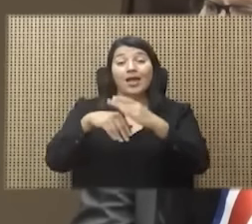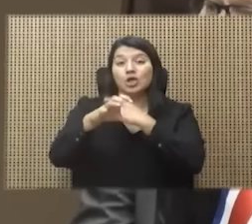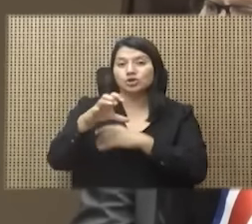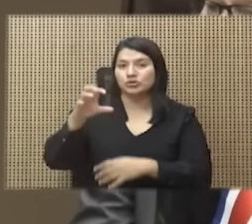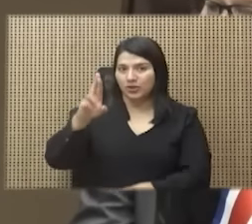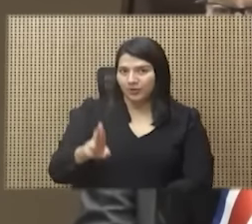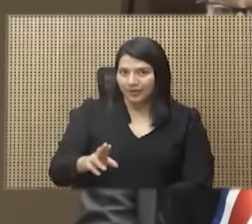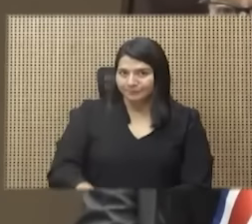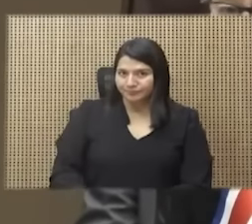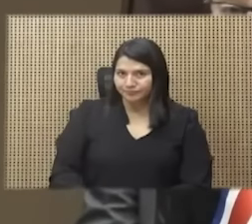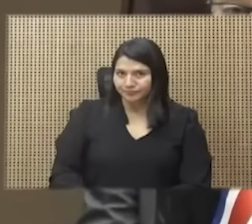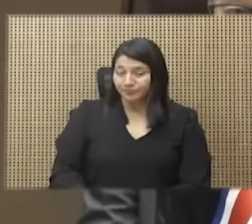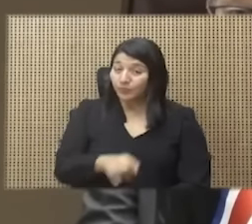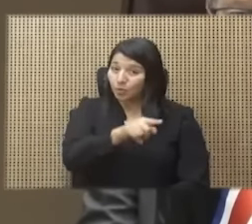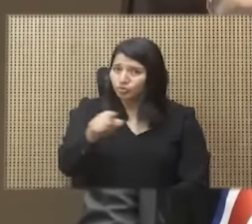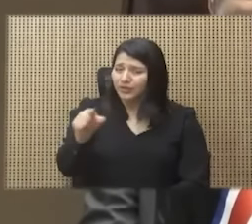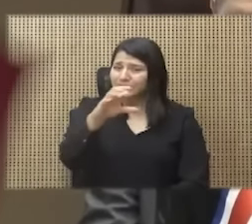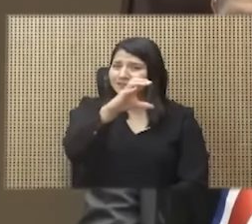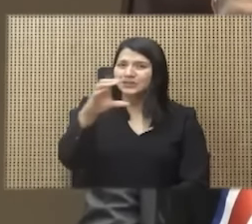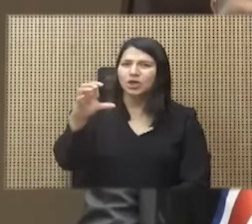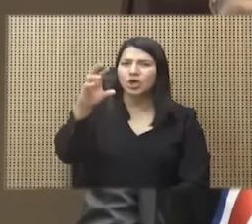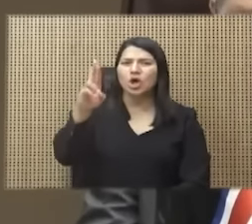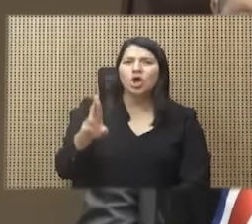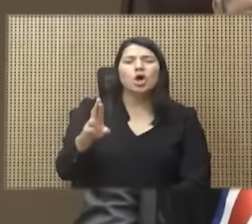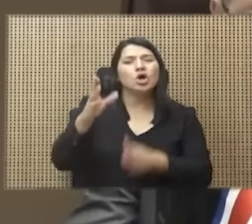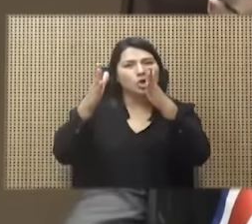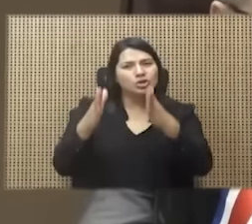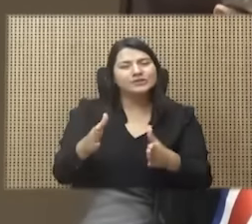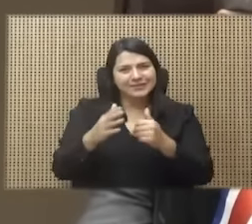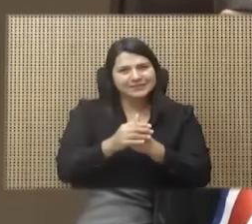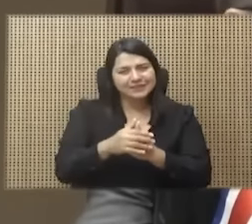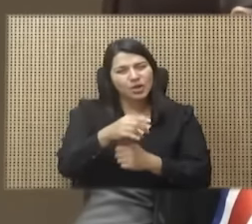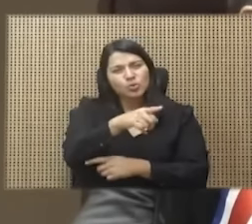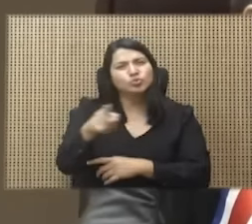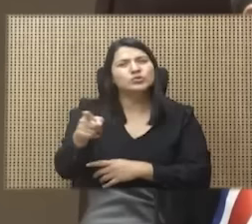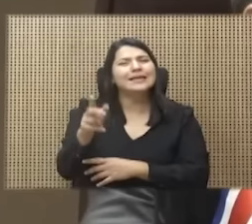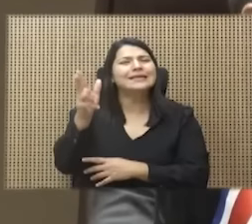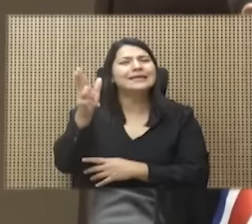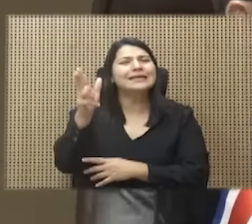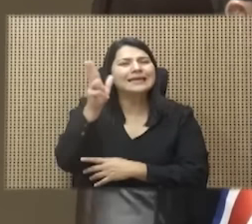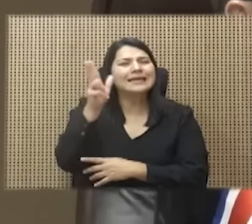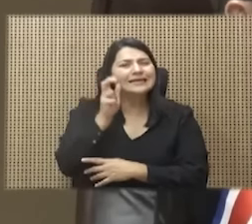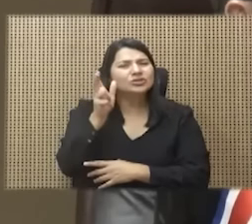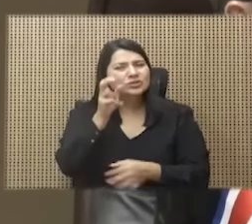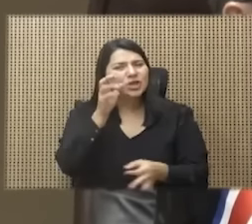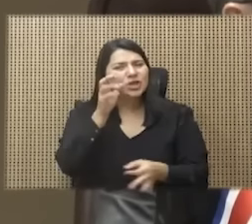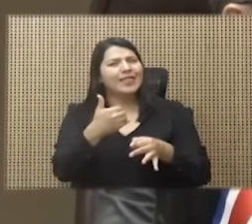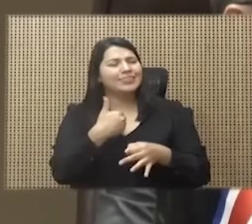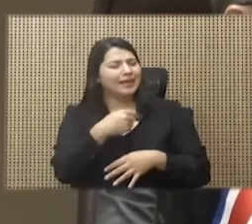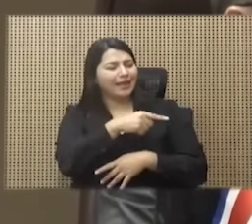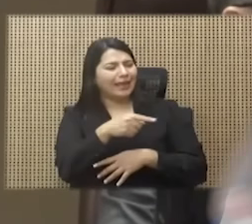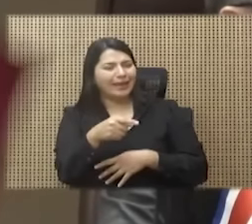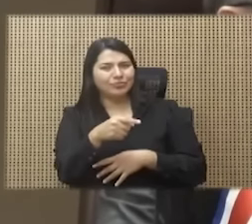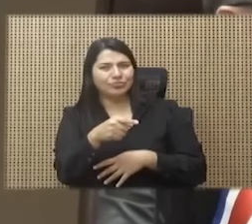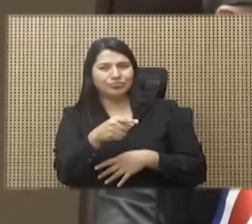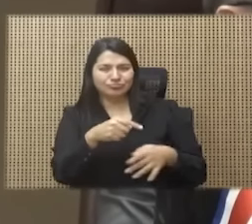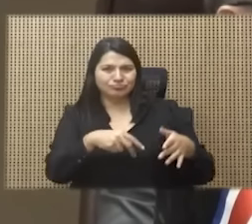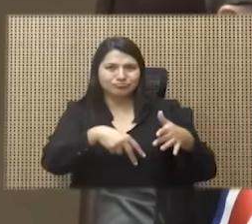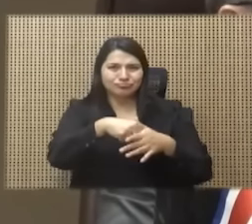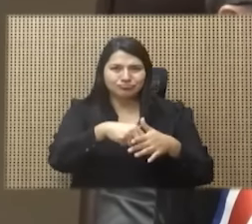Costarricenses, escuchen las defensas circulares e infundadas de quienes se oponen en comisión. Permítanse caer